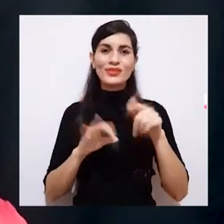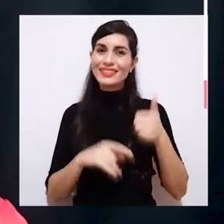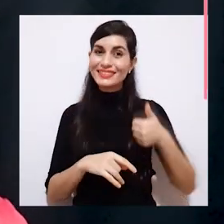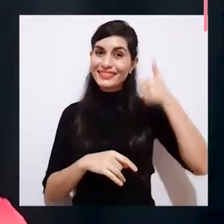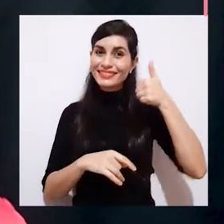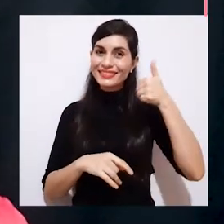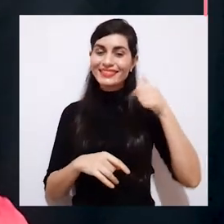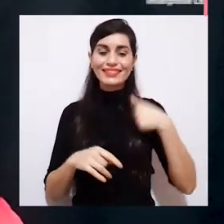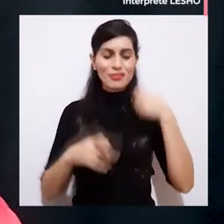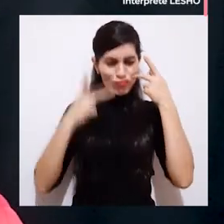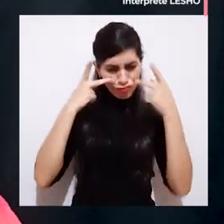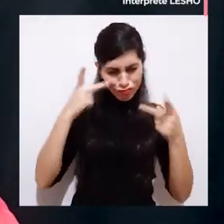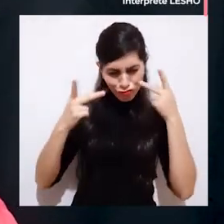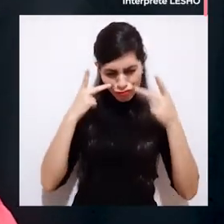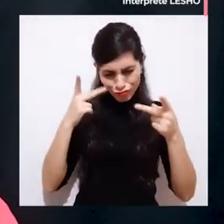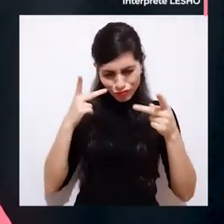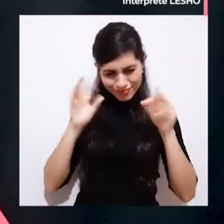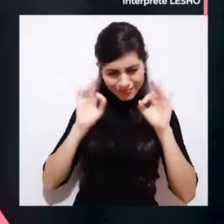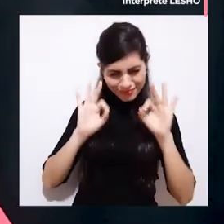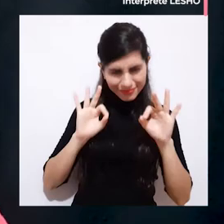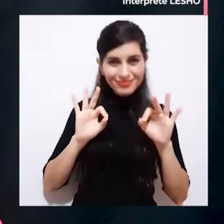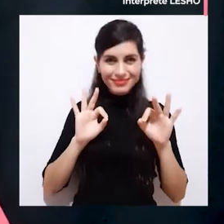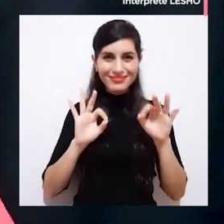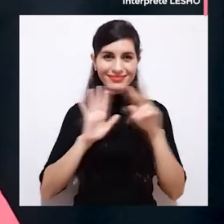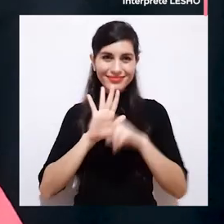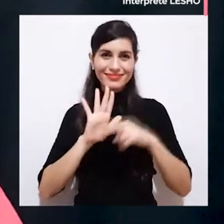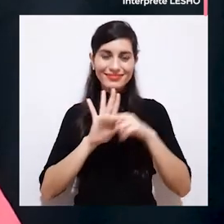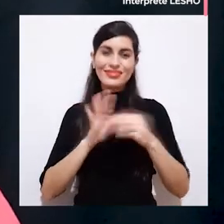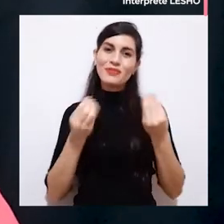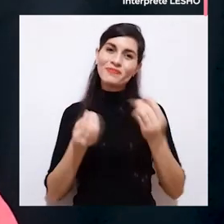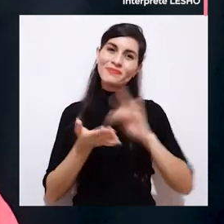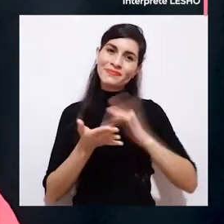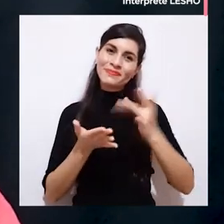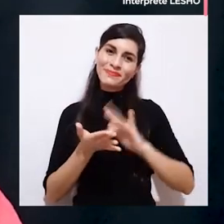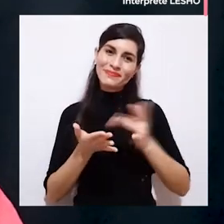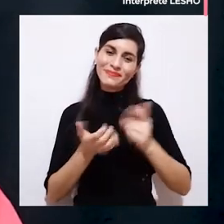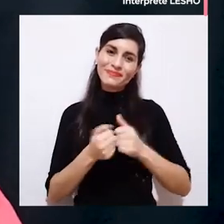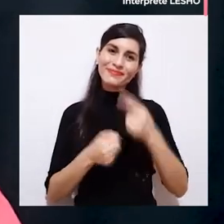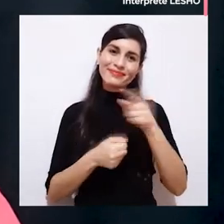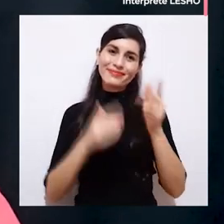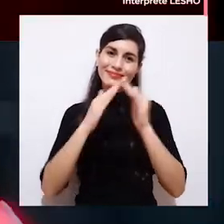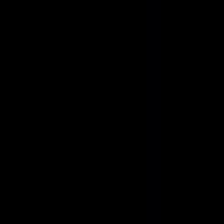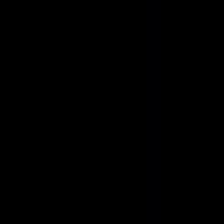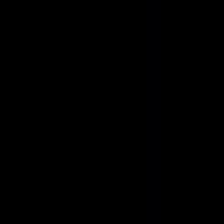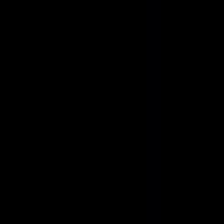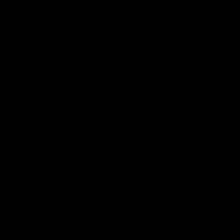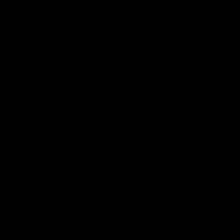poderlos estar viendo sus recreaciones. Y muchísimas gracias por haberme tenido el día de hoy en su casa.